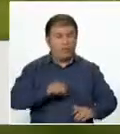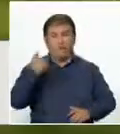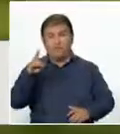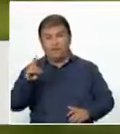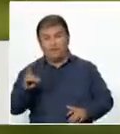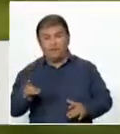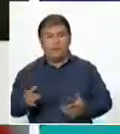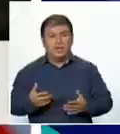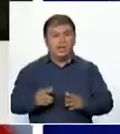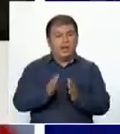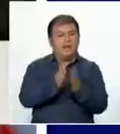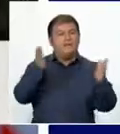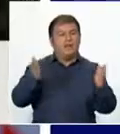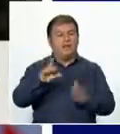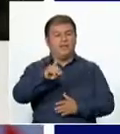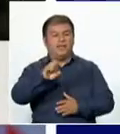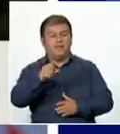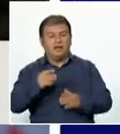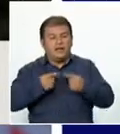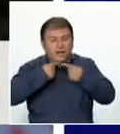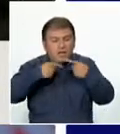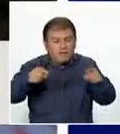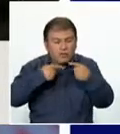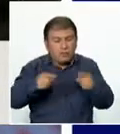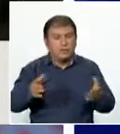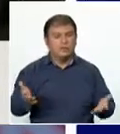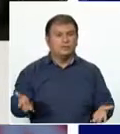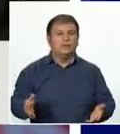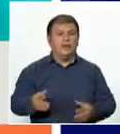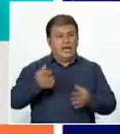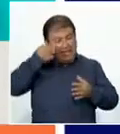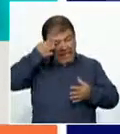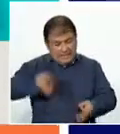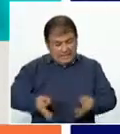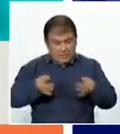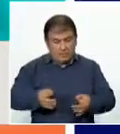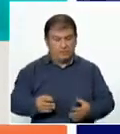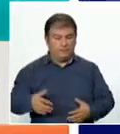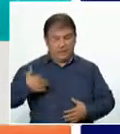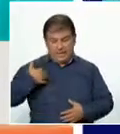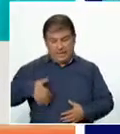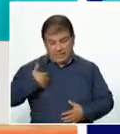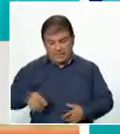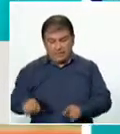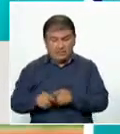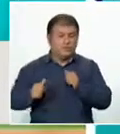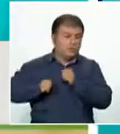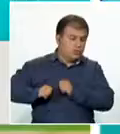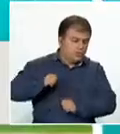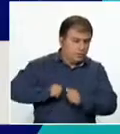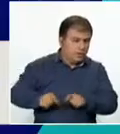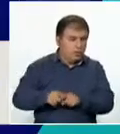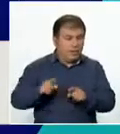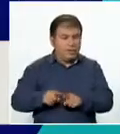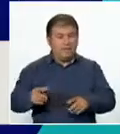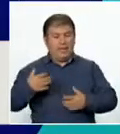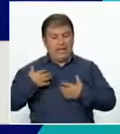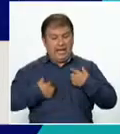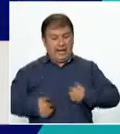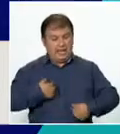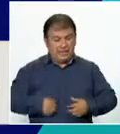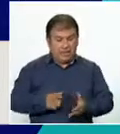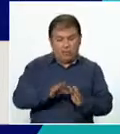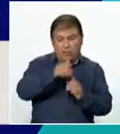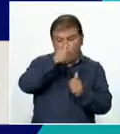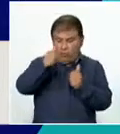esperar. El diario El Deber informó de esta manera la decisión. En Argentina también se sufre, pues la albiceleste queda